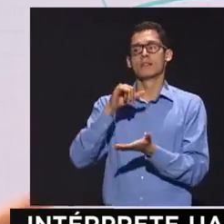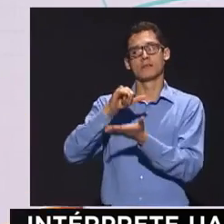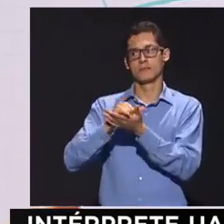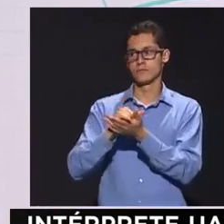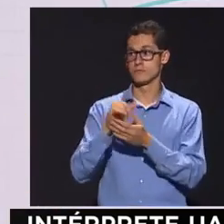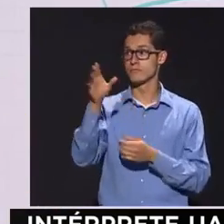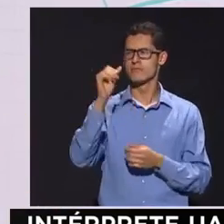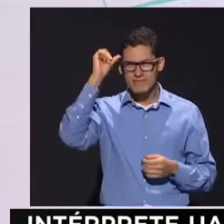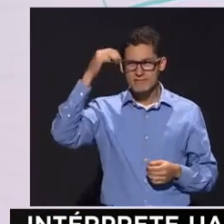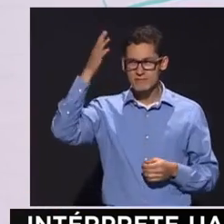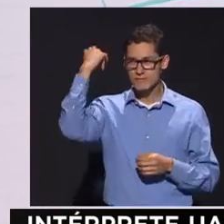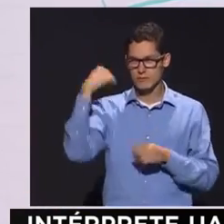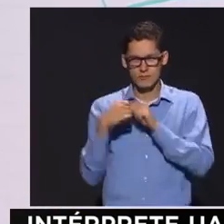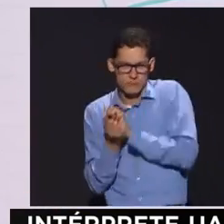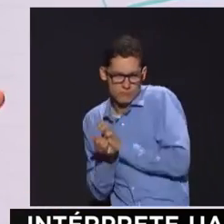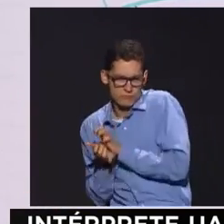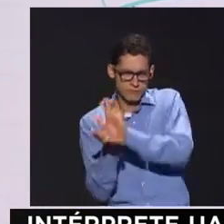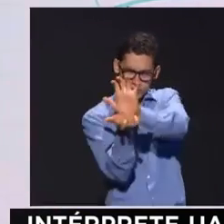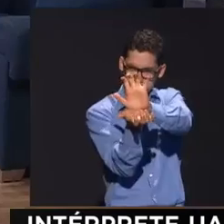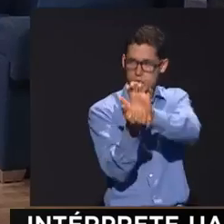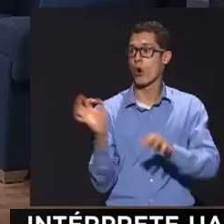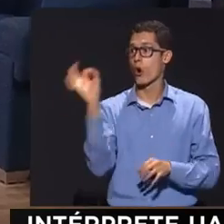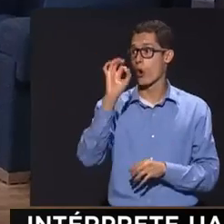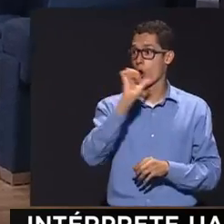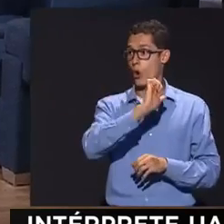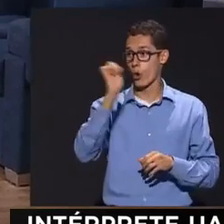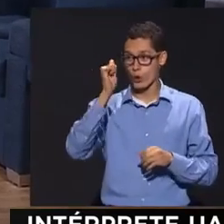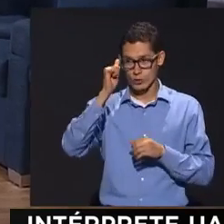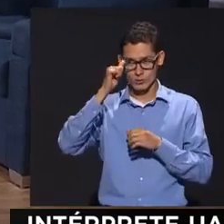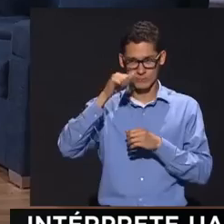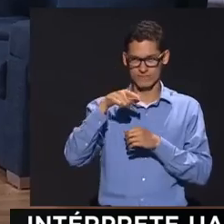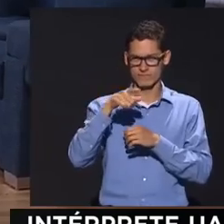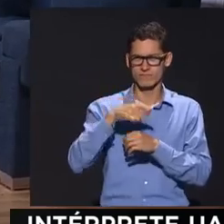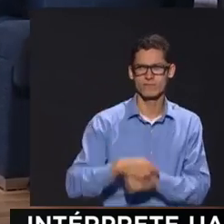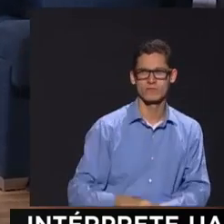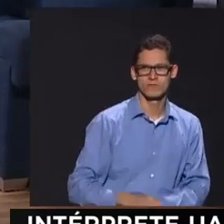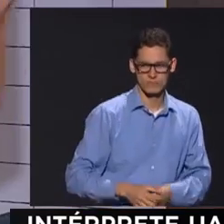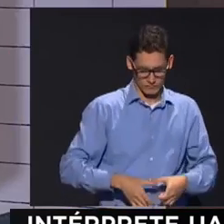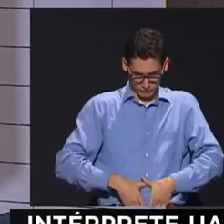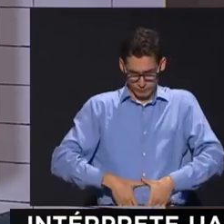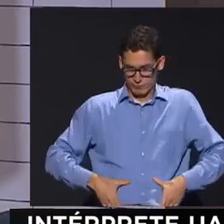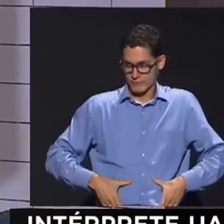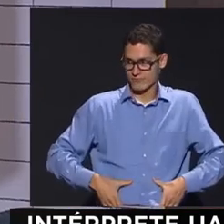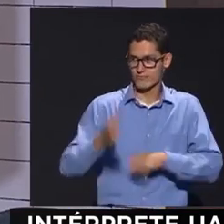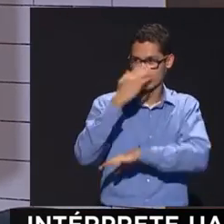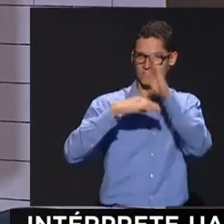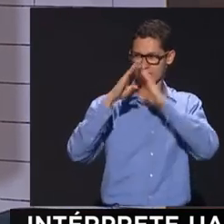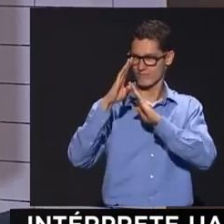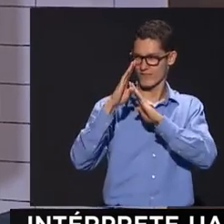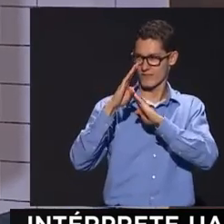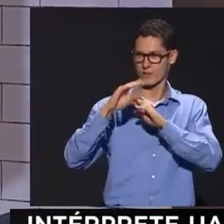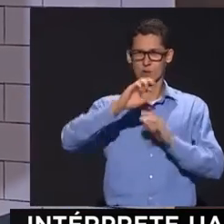es la bolsita es me encantaba la porra de la rosada